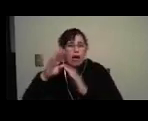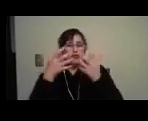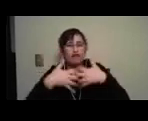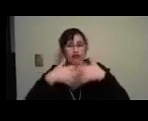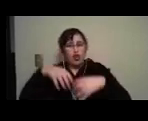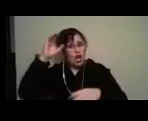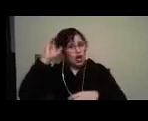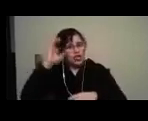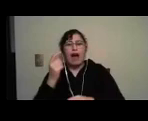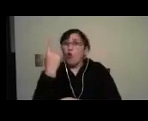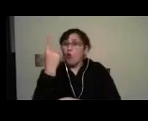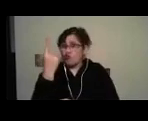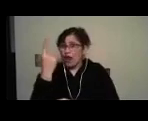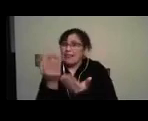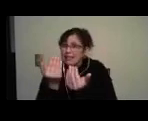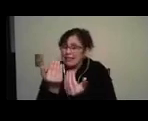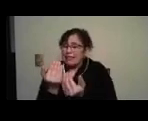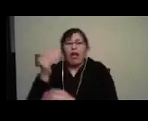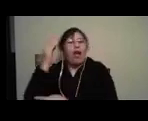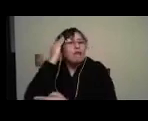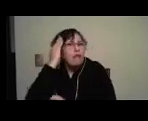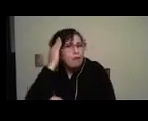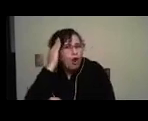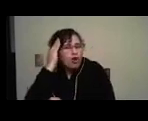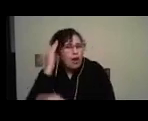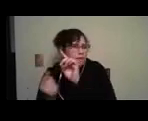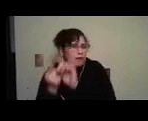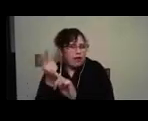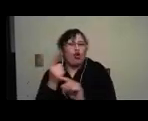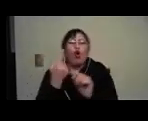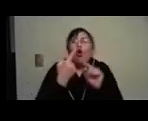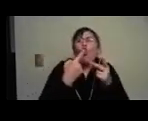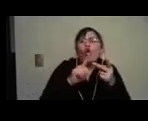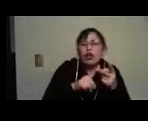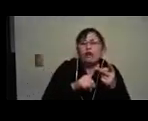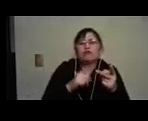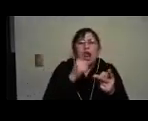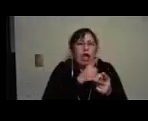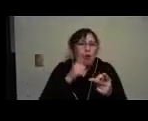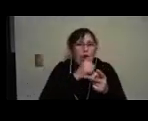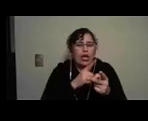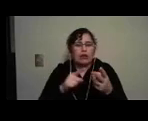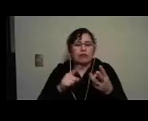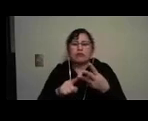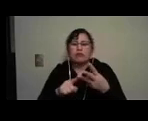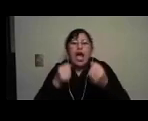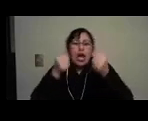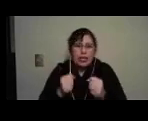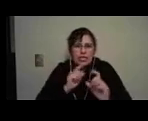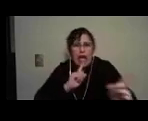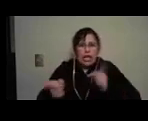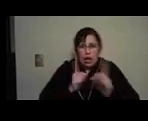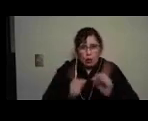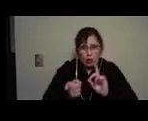ser la memoria, ¿ya? La que puede ser lenguaje, además de lenguaje, capacidad ejecutiva, ya